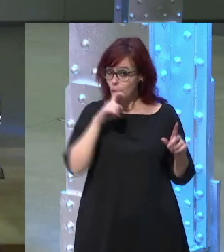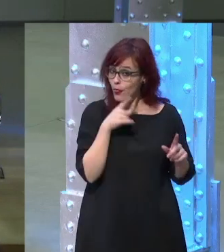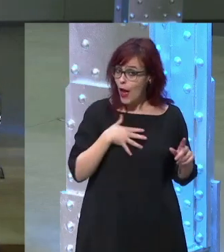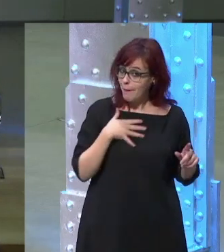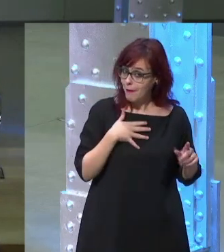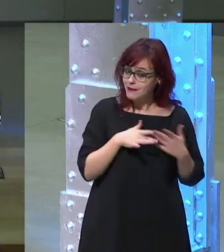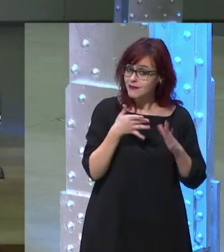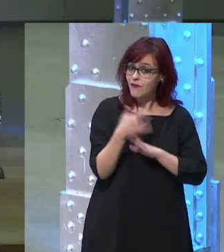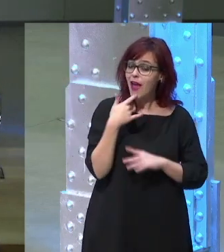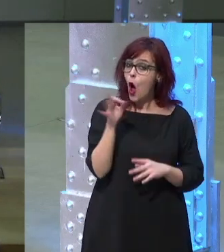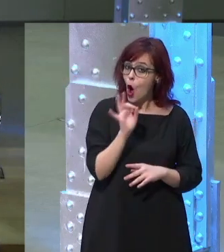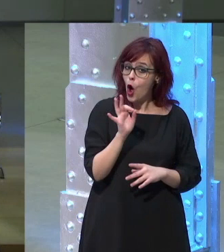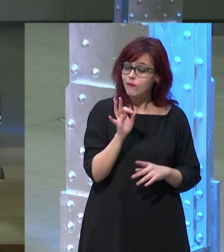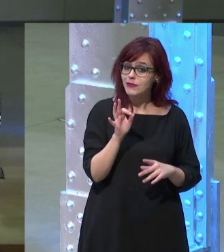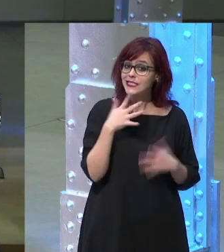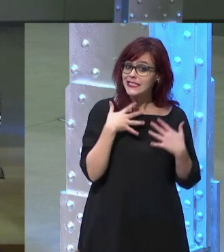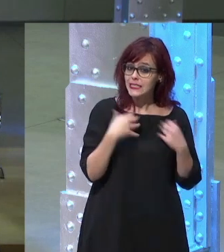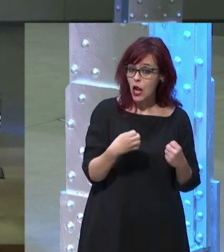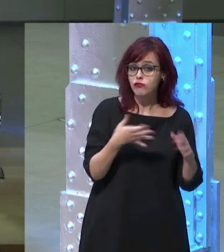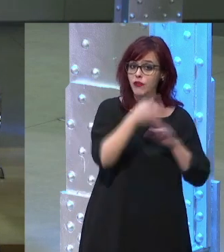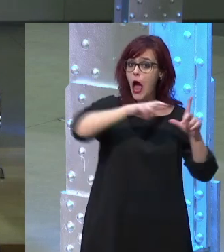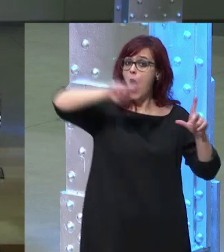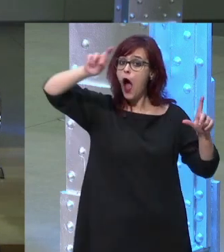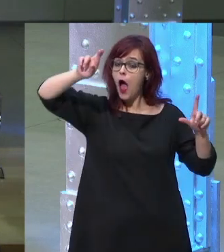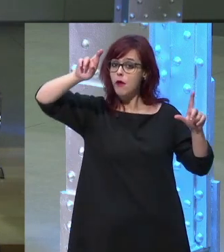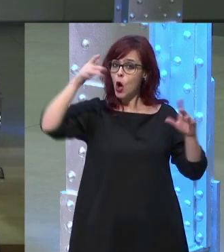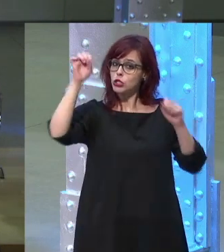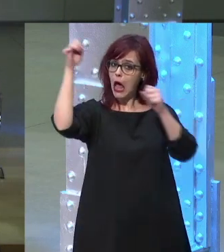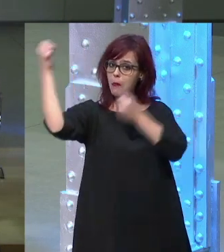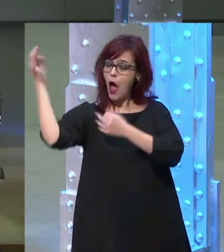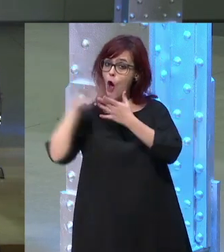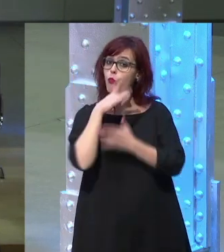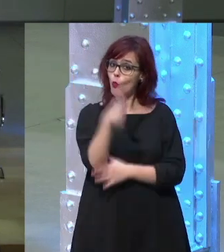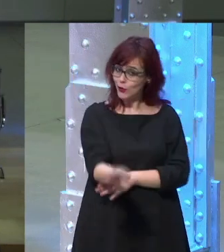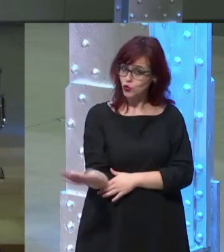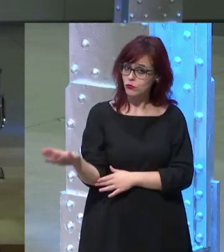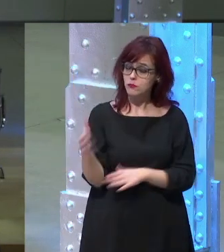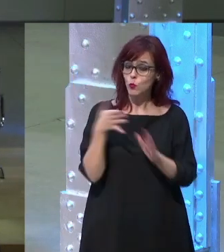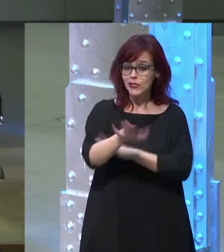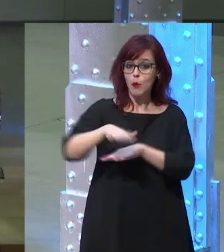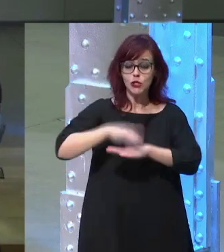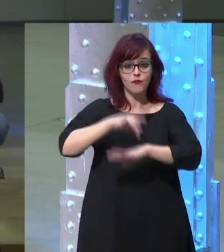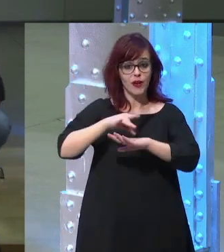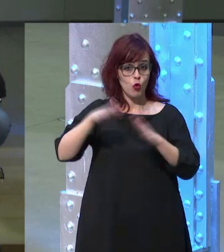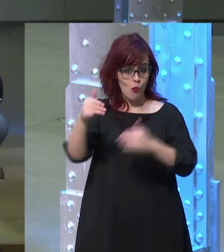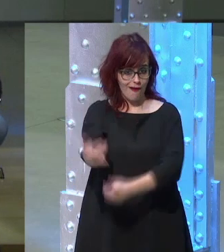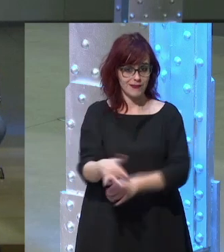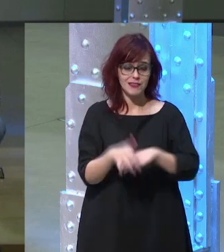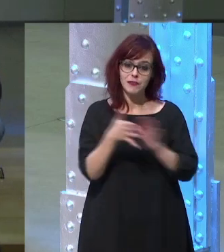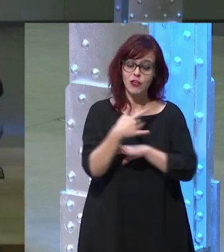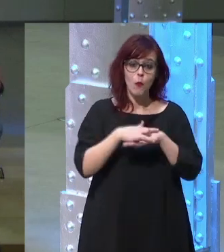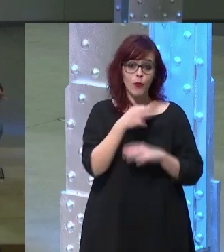amable, que implica que pueden ser sanos, que se han curado, o que han muerto. Así que si esperamos suficiente tiempo, pues posiblemente